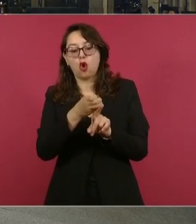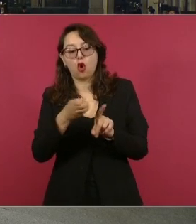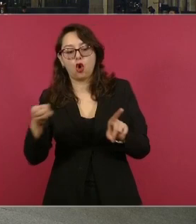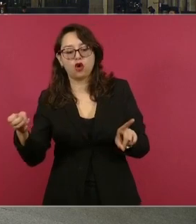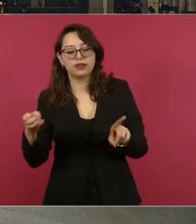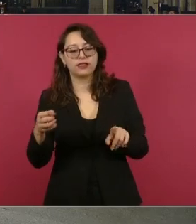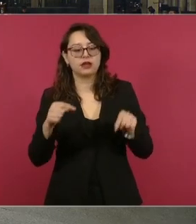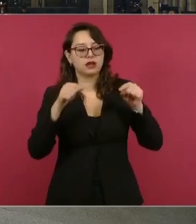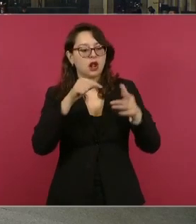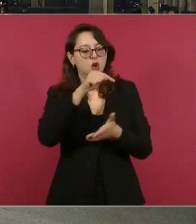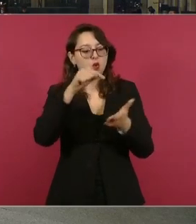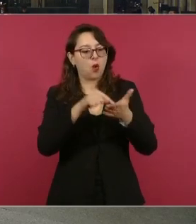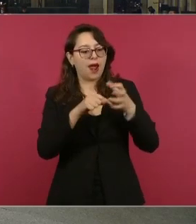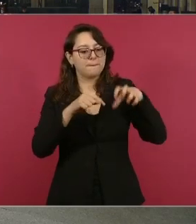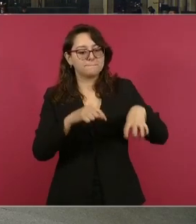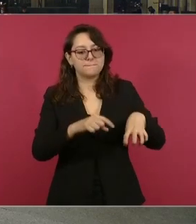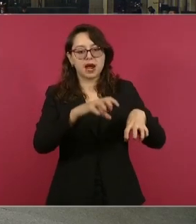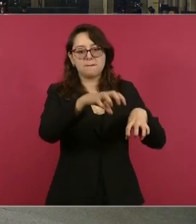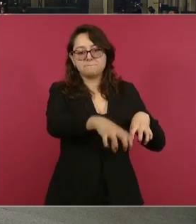Establecimos